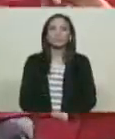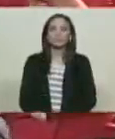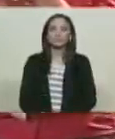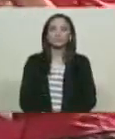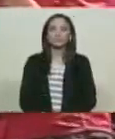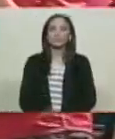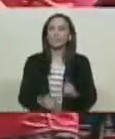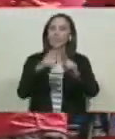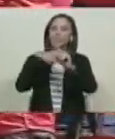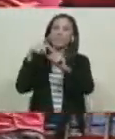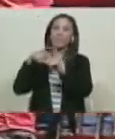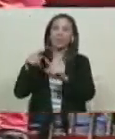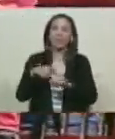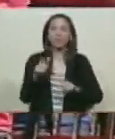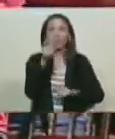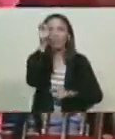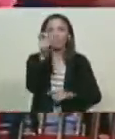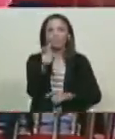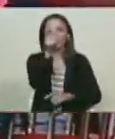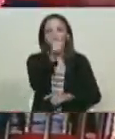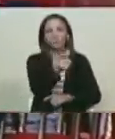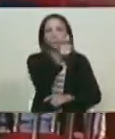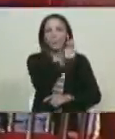Francisco Torrealba,